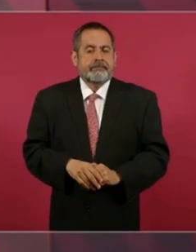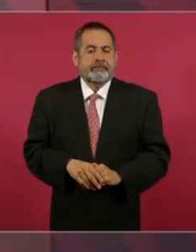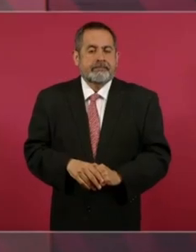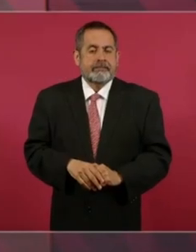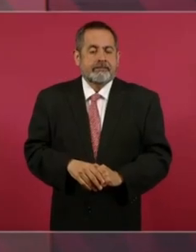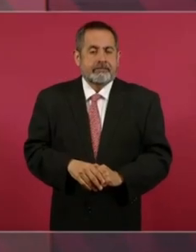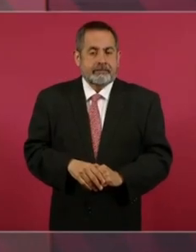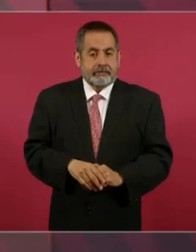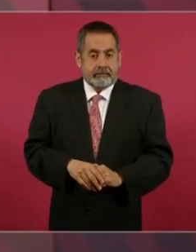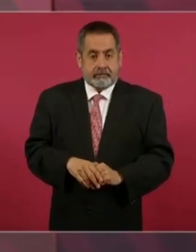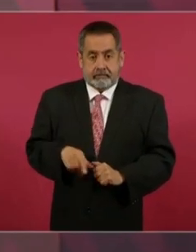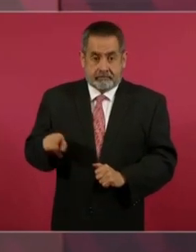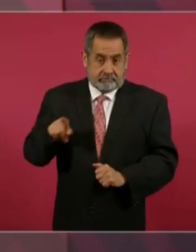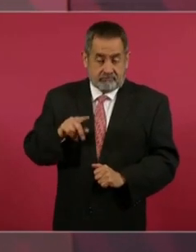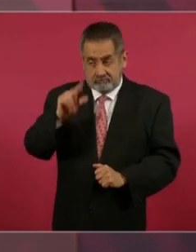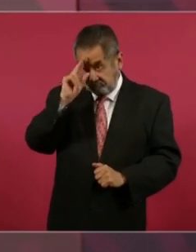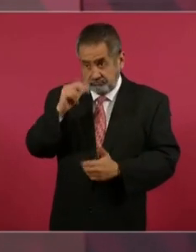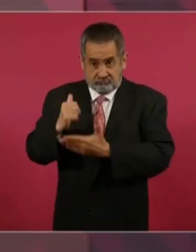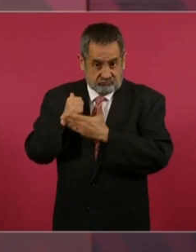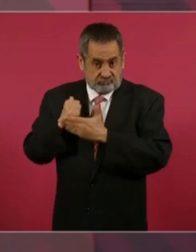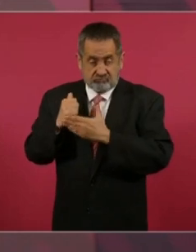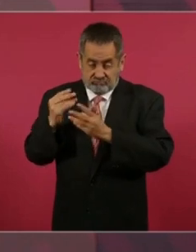de los intelectuales que ayudaron,